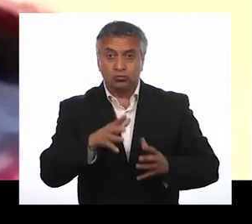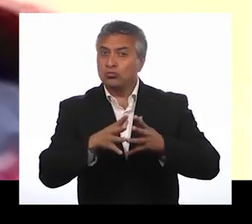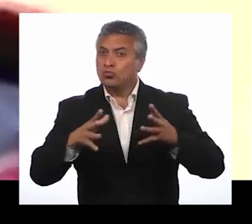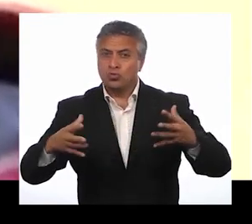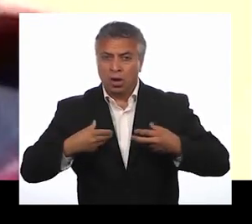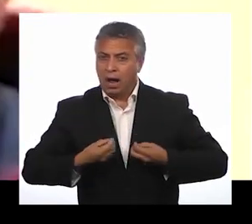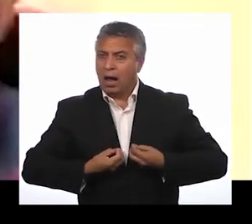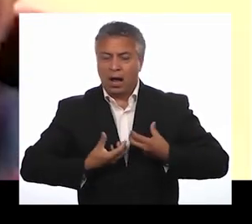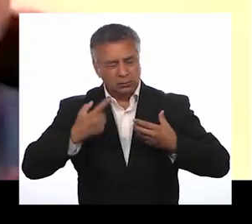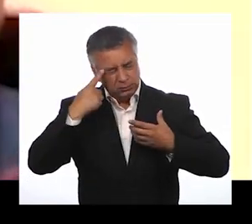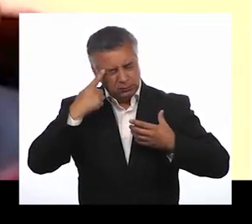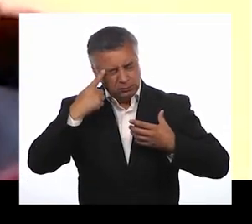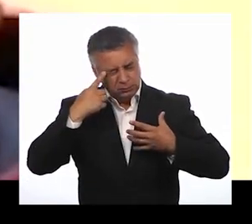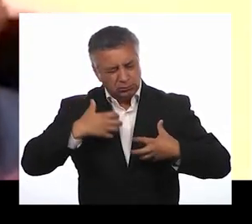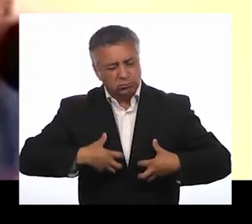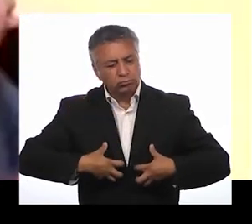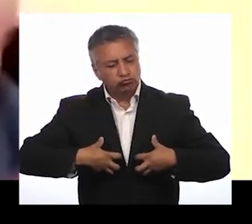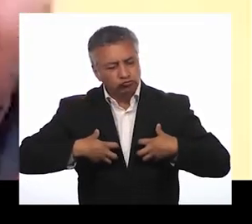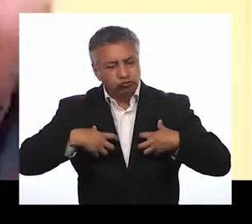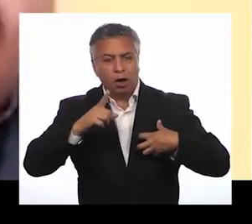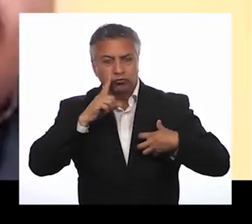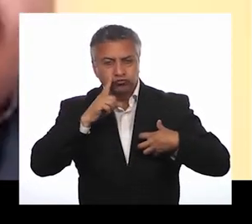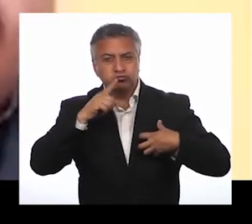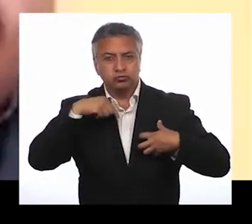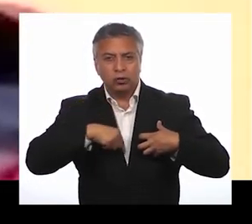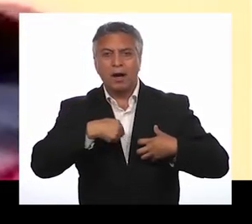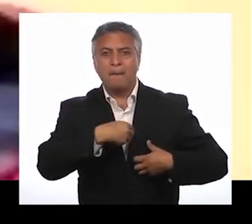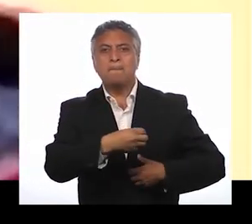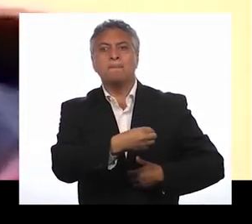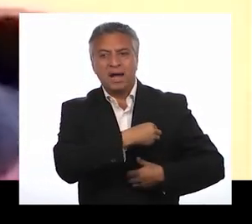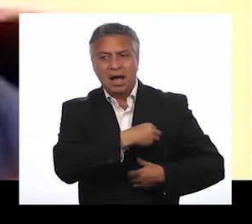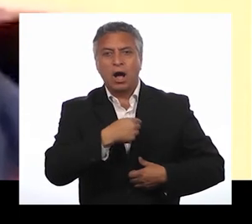hartas emociones igual en contra, tengo rabia, pena,